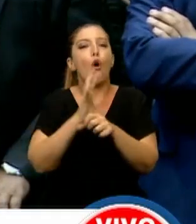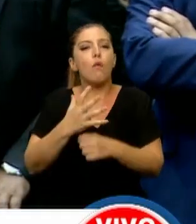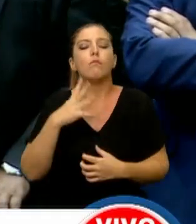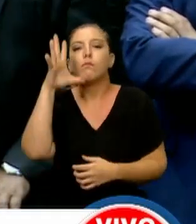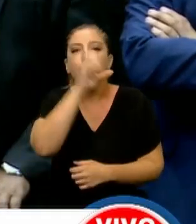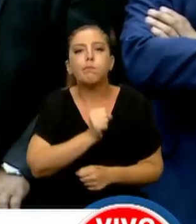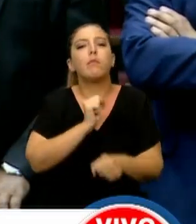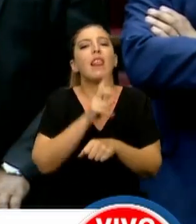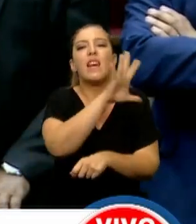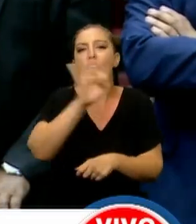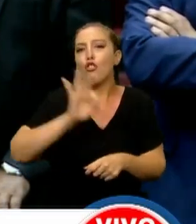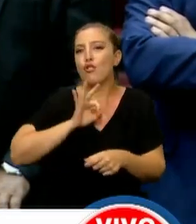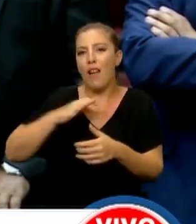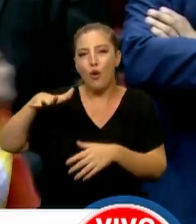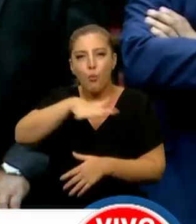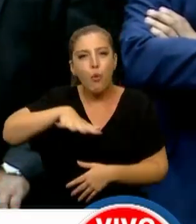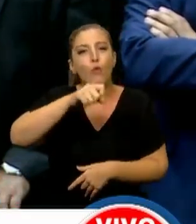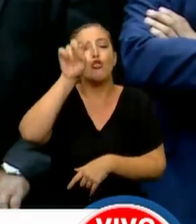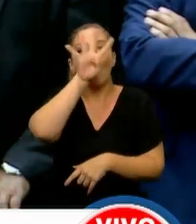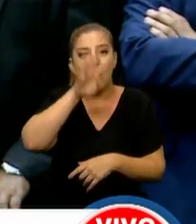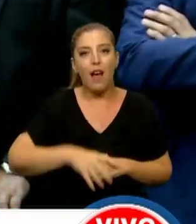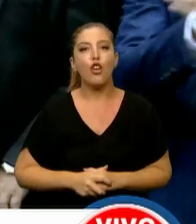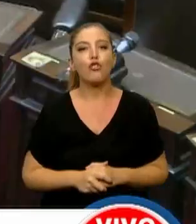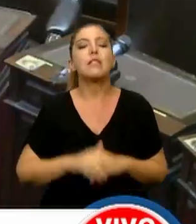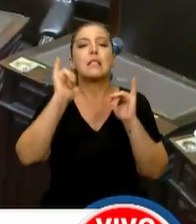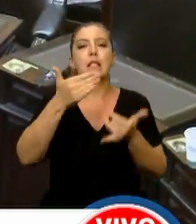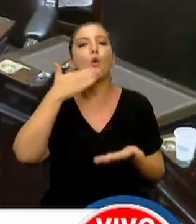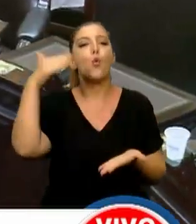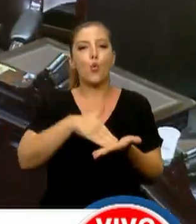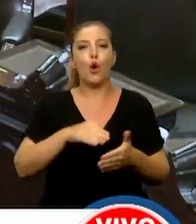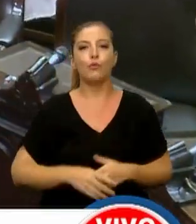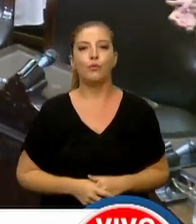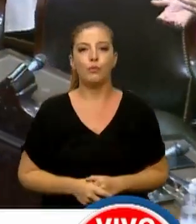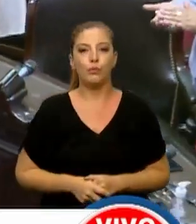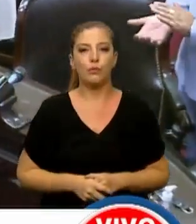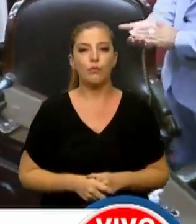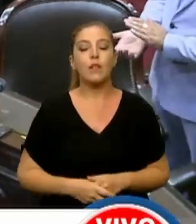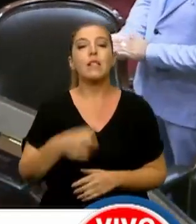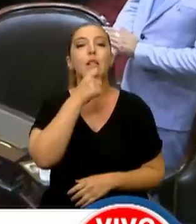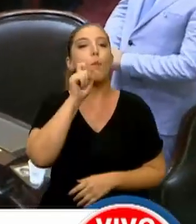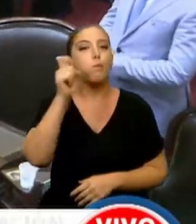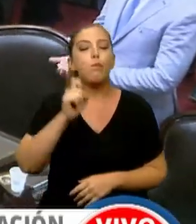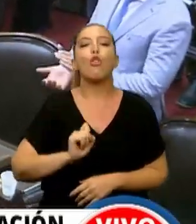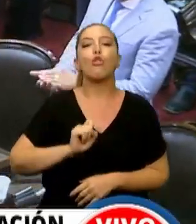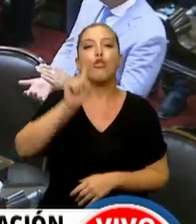de nuestros pueblos originarios, Jayaya, sí, juro. Si así no lo hicierais, Dios